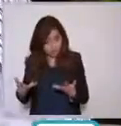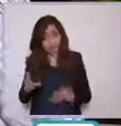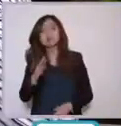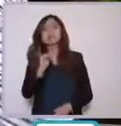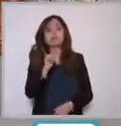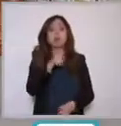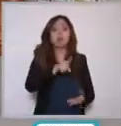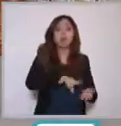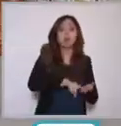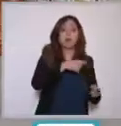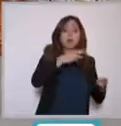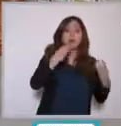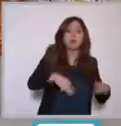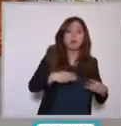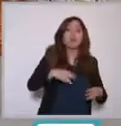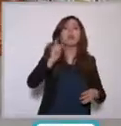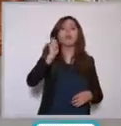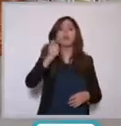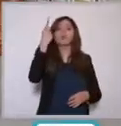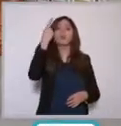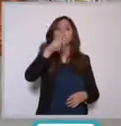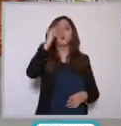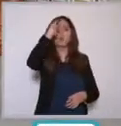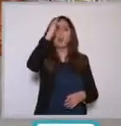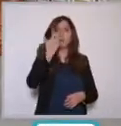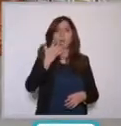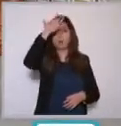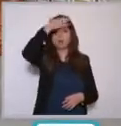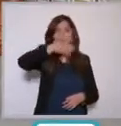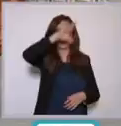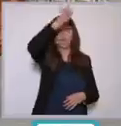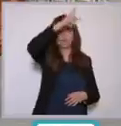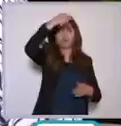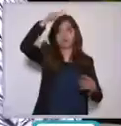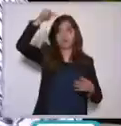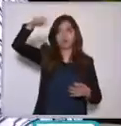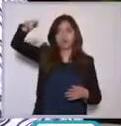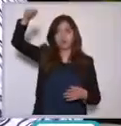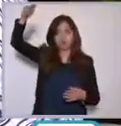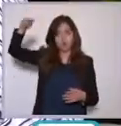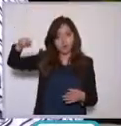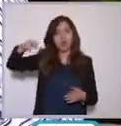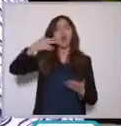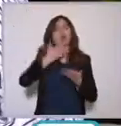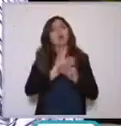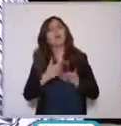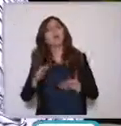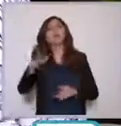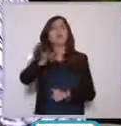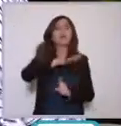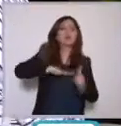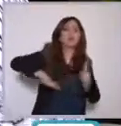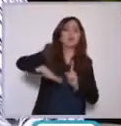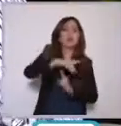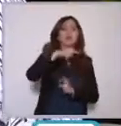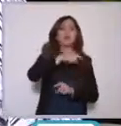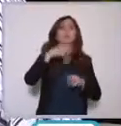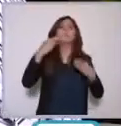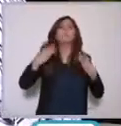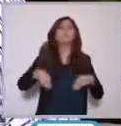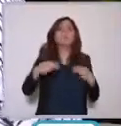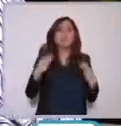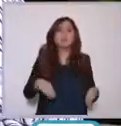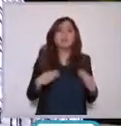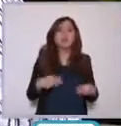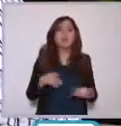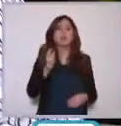Participaron, se grabó su imagen ahí, plasmado, aparte que pues el mercado queda